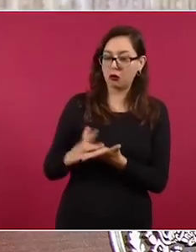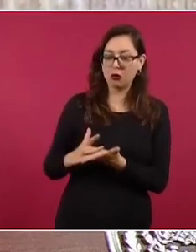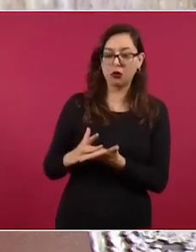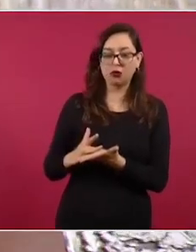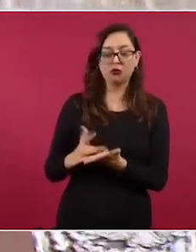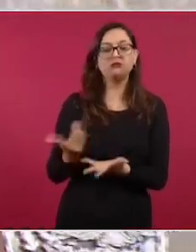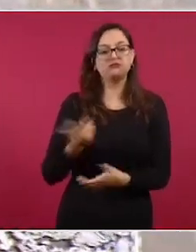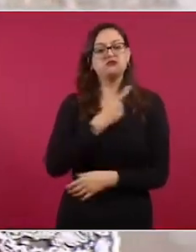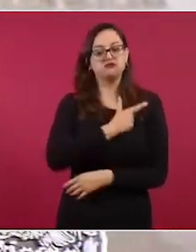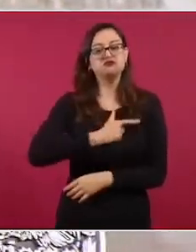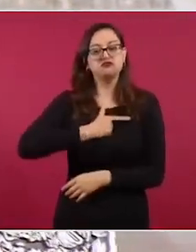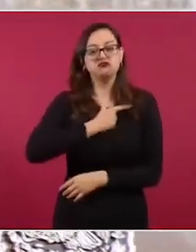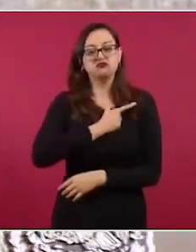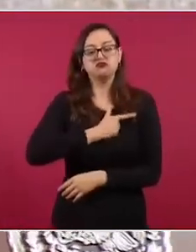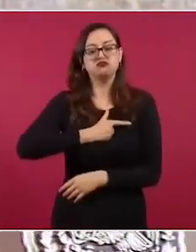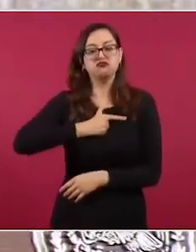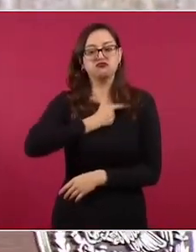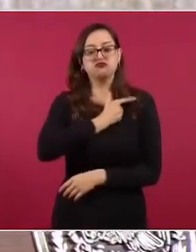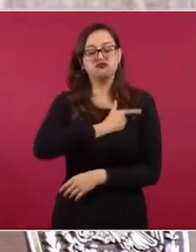hizo este